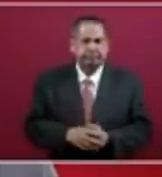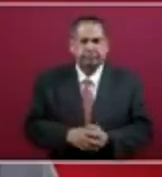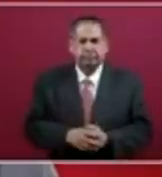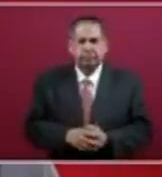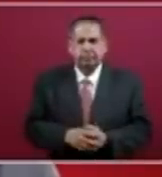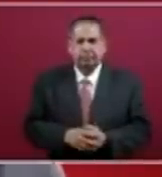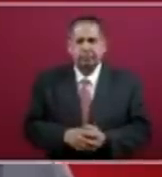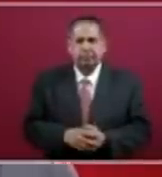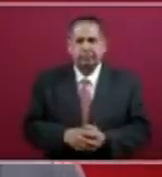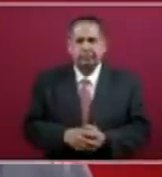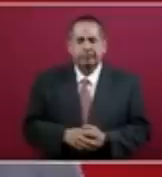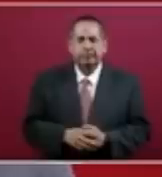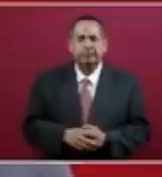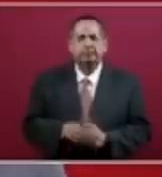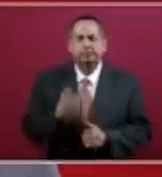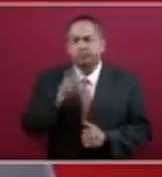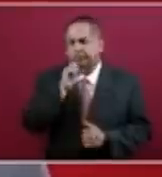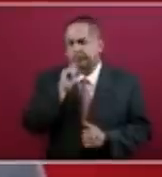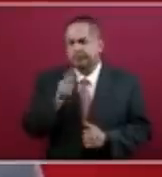Y